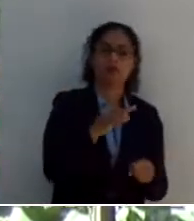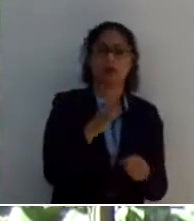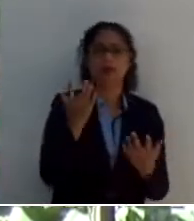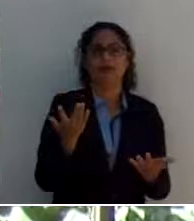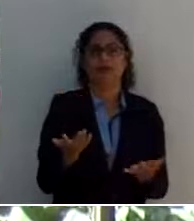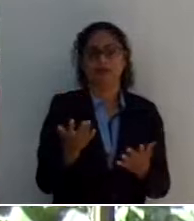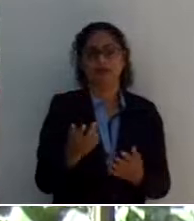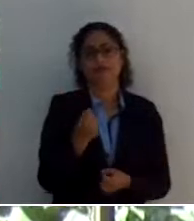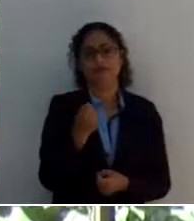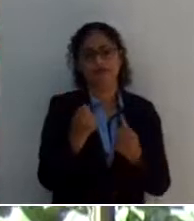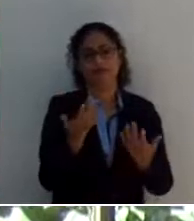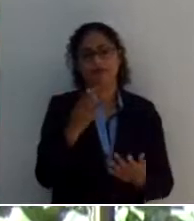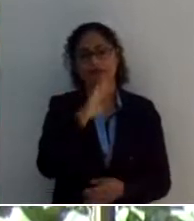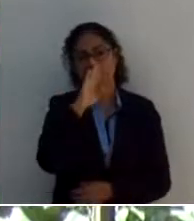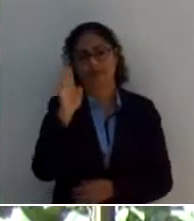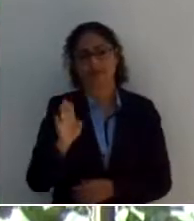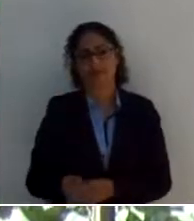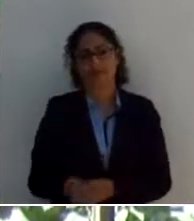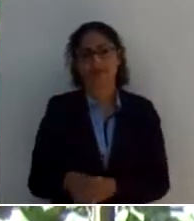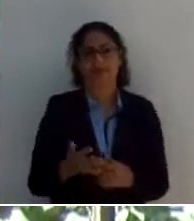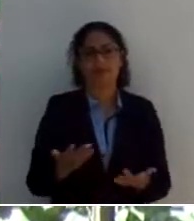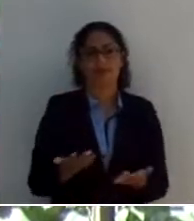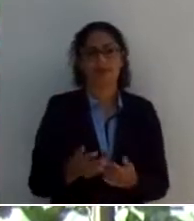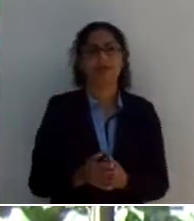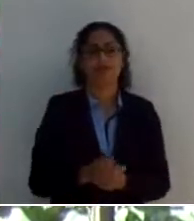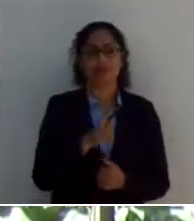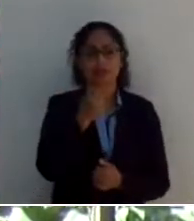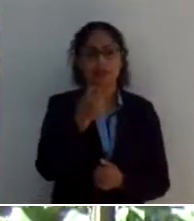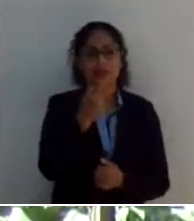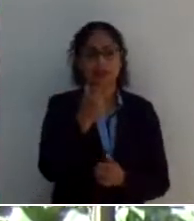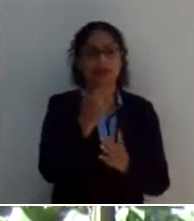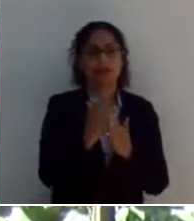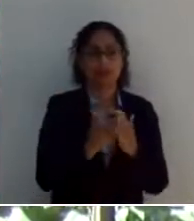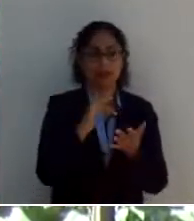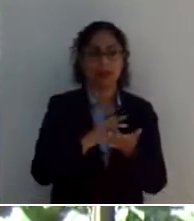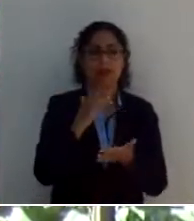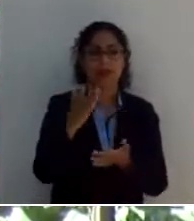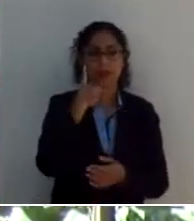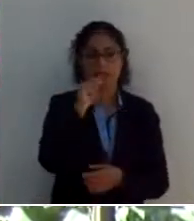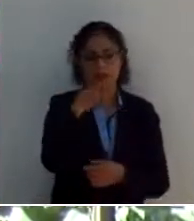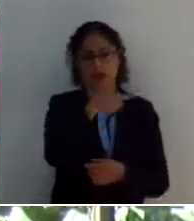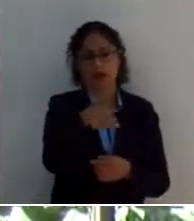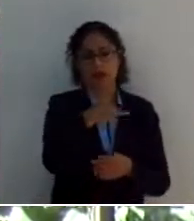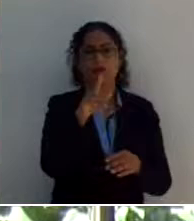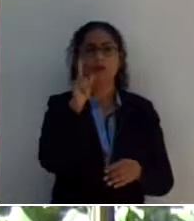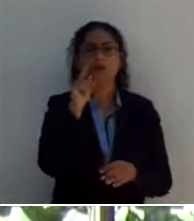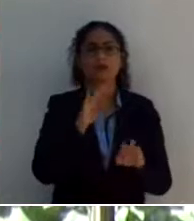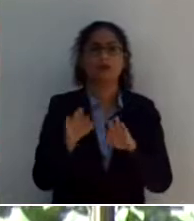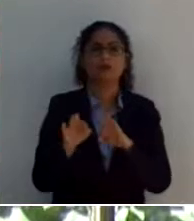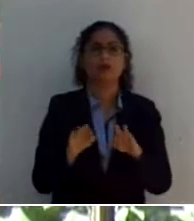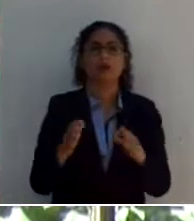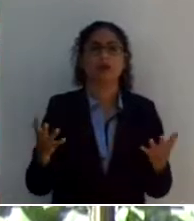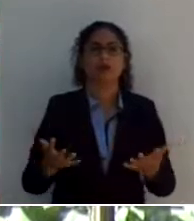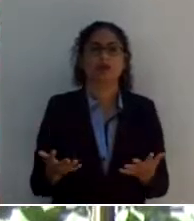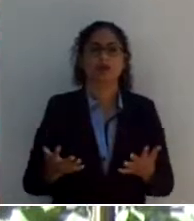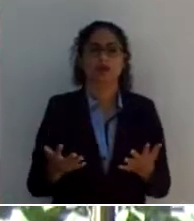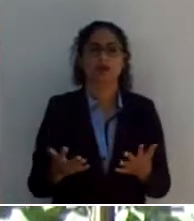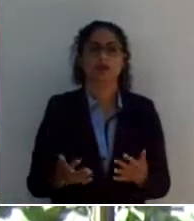lamentablemente muertes. Eso se ha podido contener gracias al trabajo que ustedes están